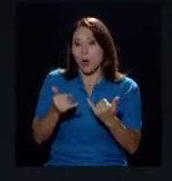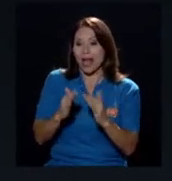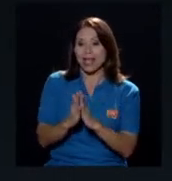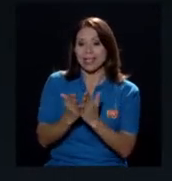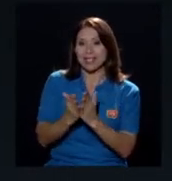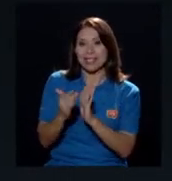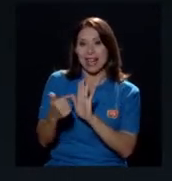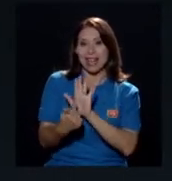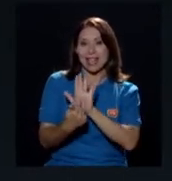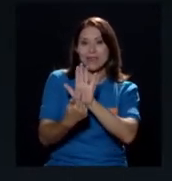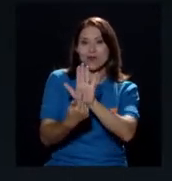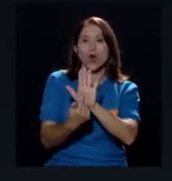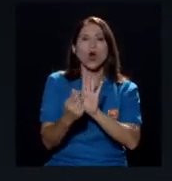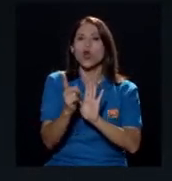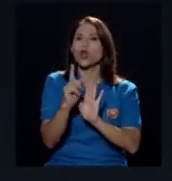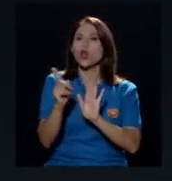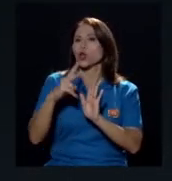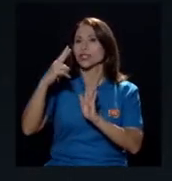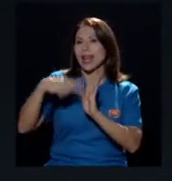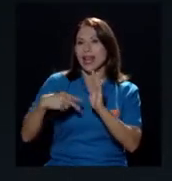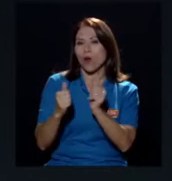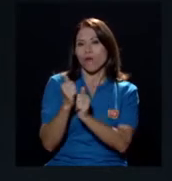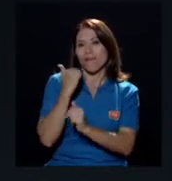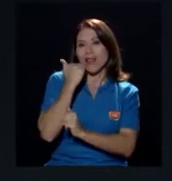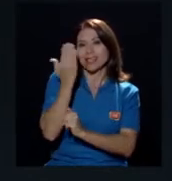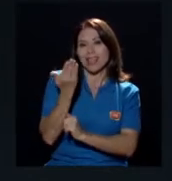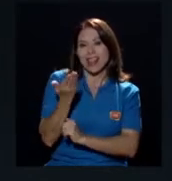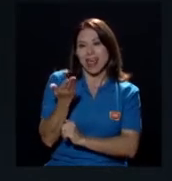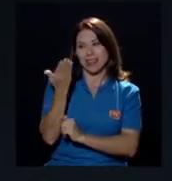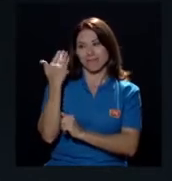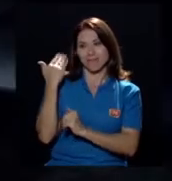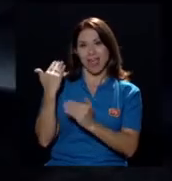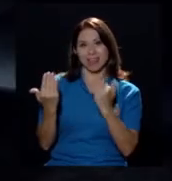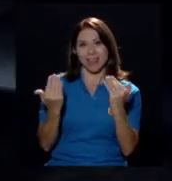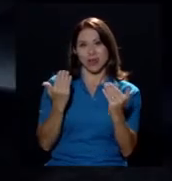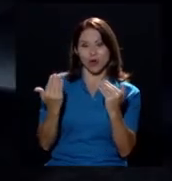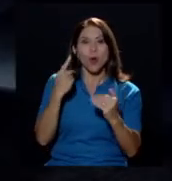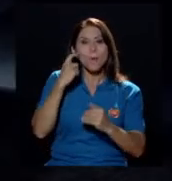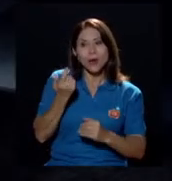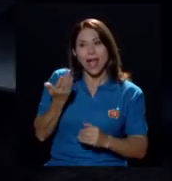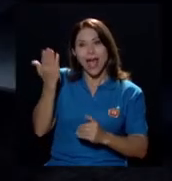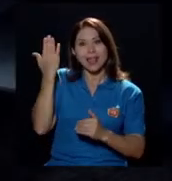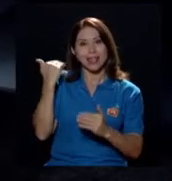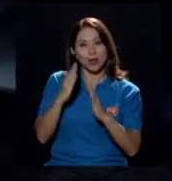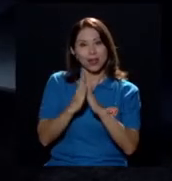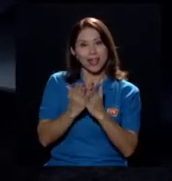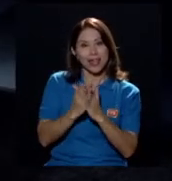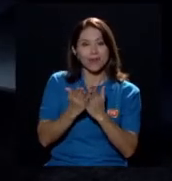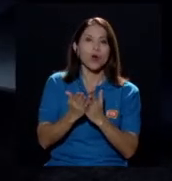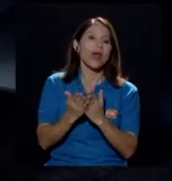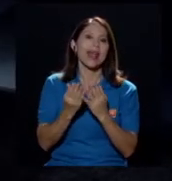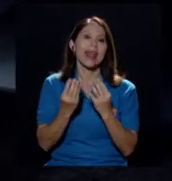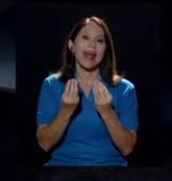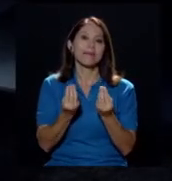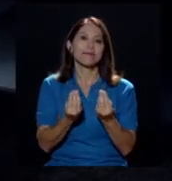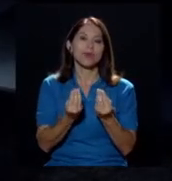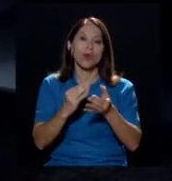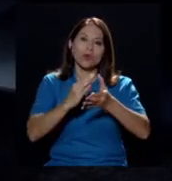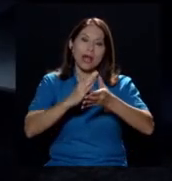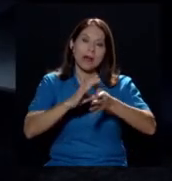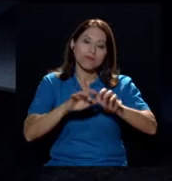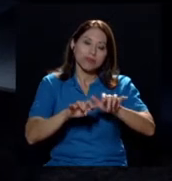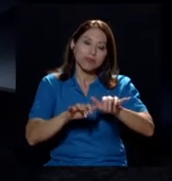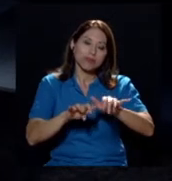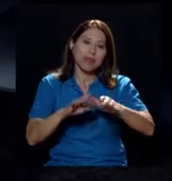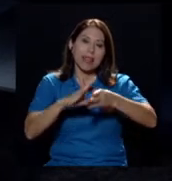y no se lee con la facilidad que se lee en la anterior porque aquel era una narrativa de